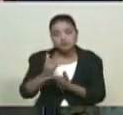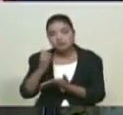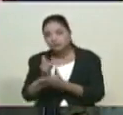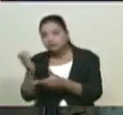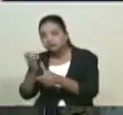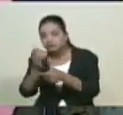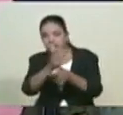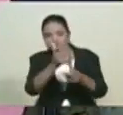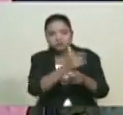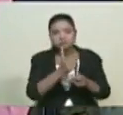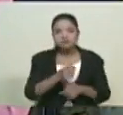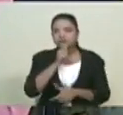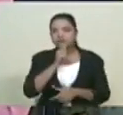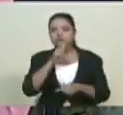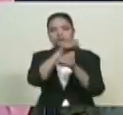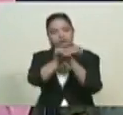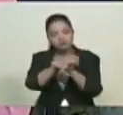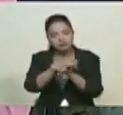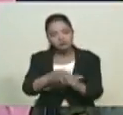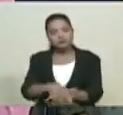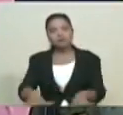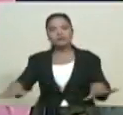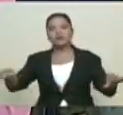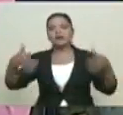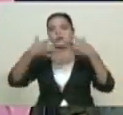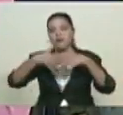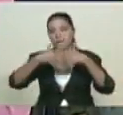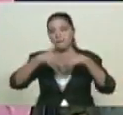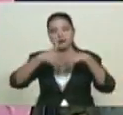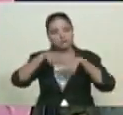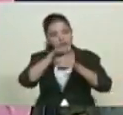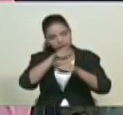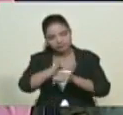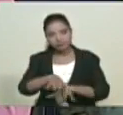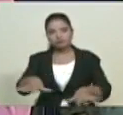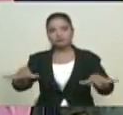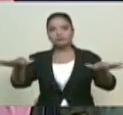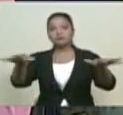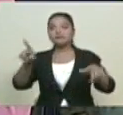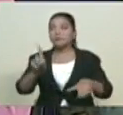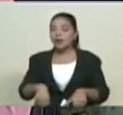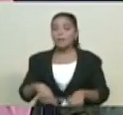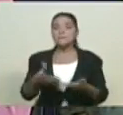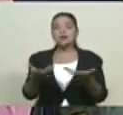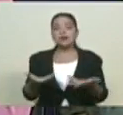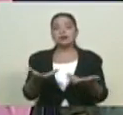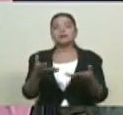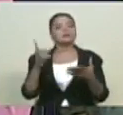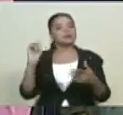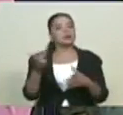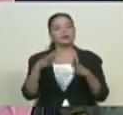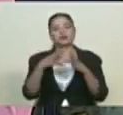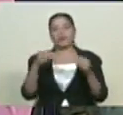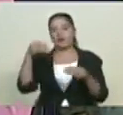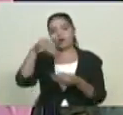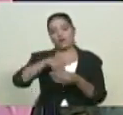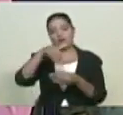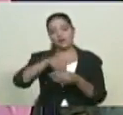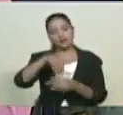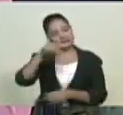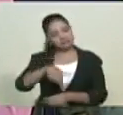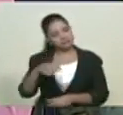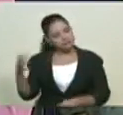y determinar el despliegue de nuestra maquinaria y el despliegue de las y los votantes. Así que vamos,